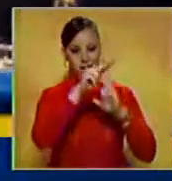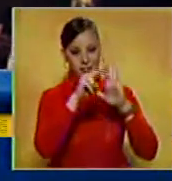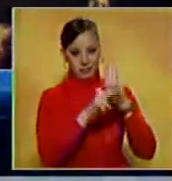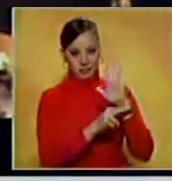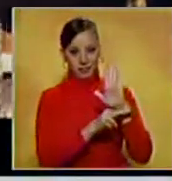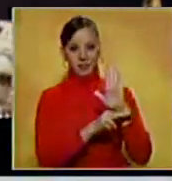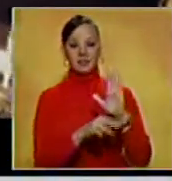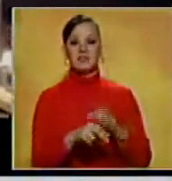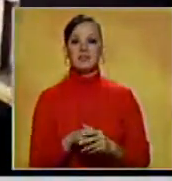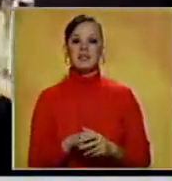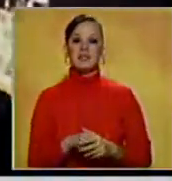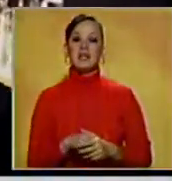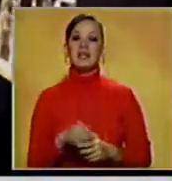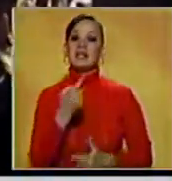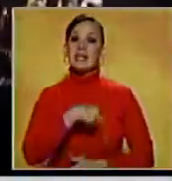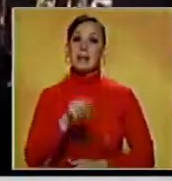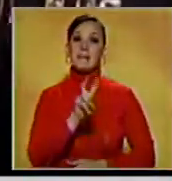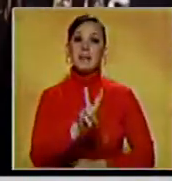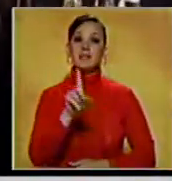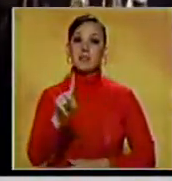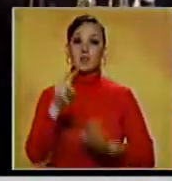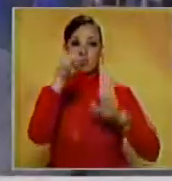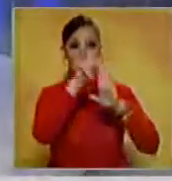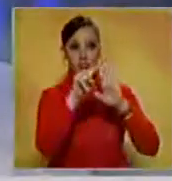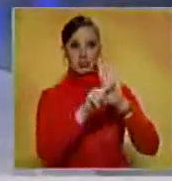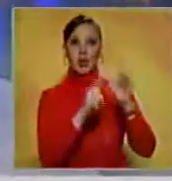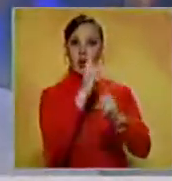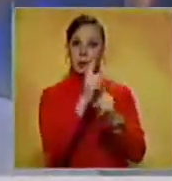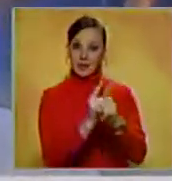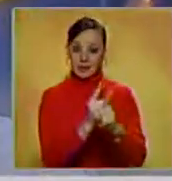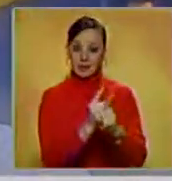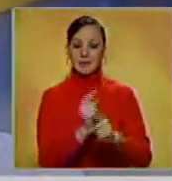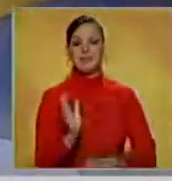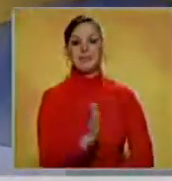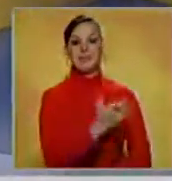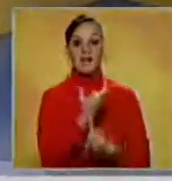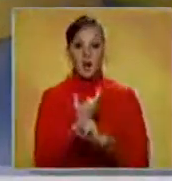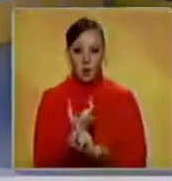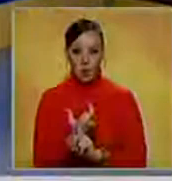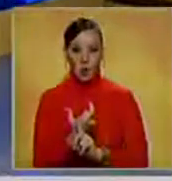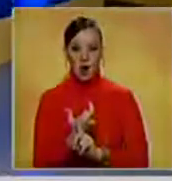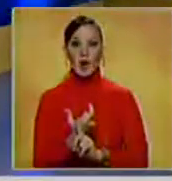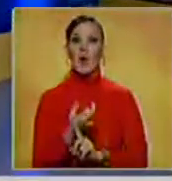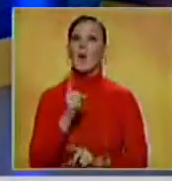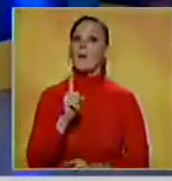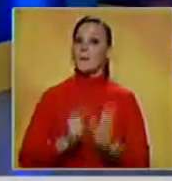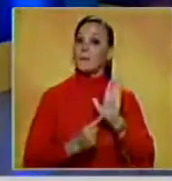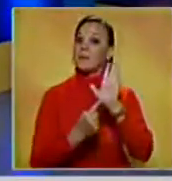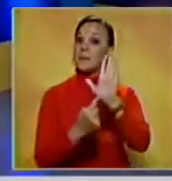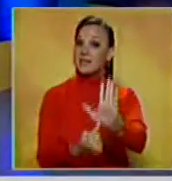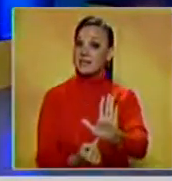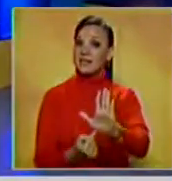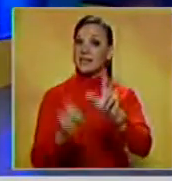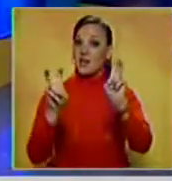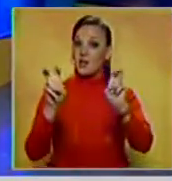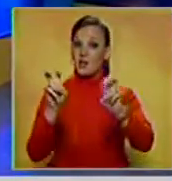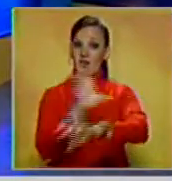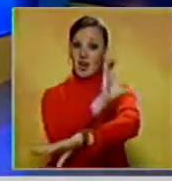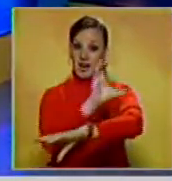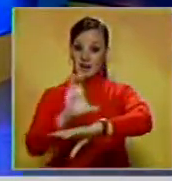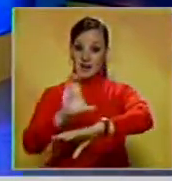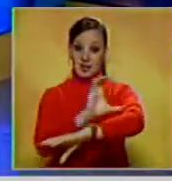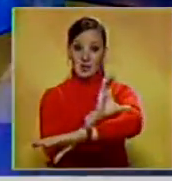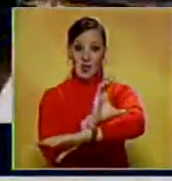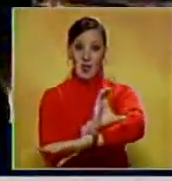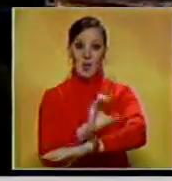21 y 19 nominaciones respectivamente. Guaco presenta su nuevo sencillo Baja y se posiciona en el primer lugar del